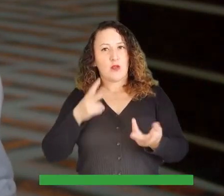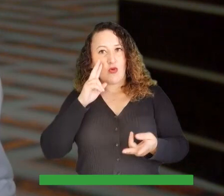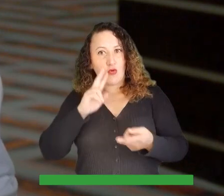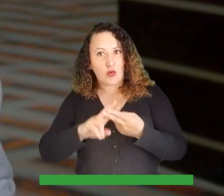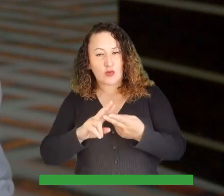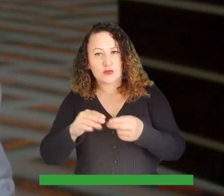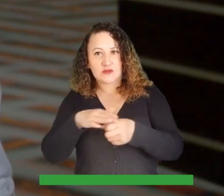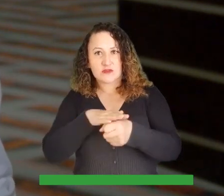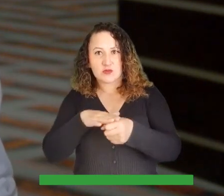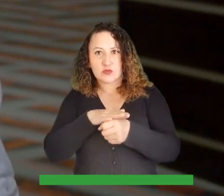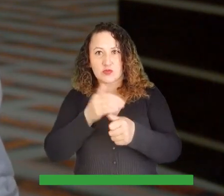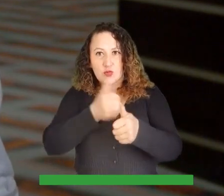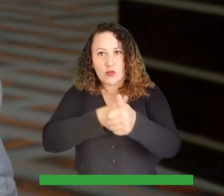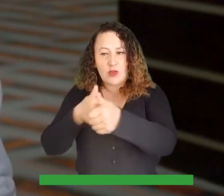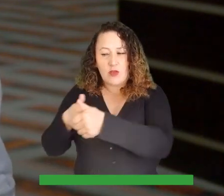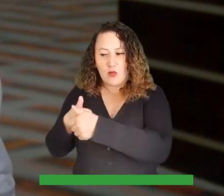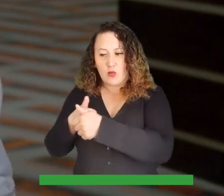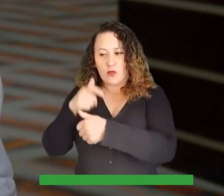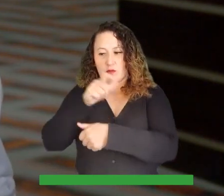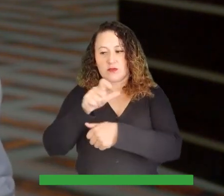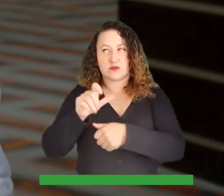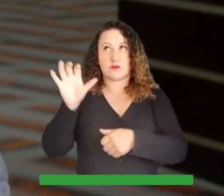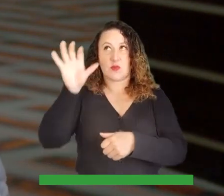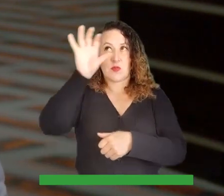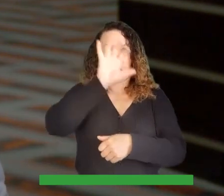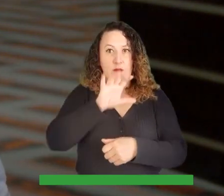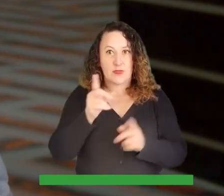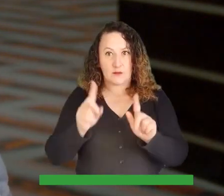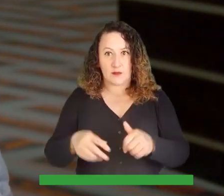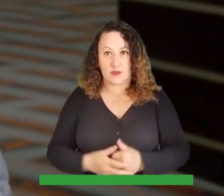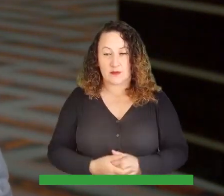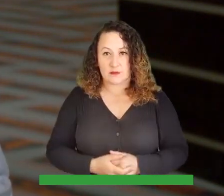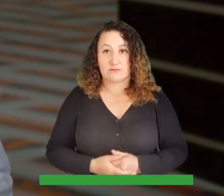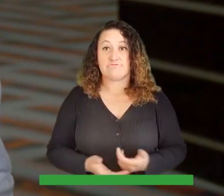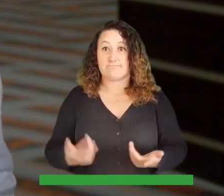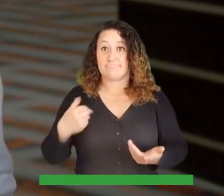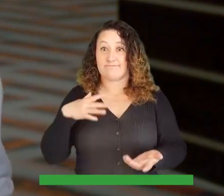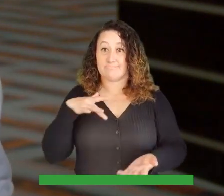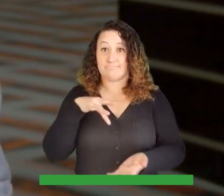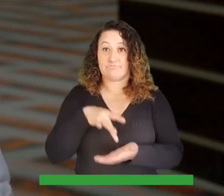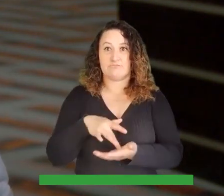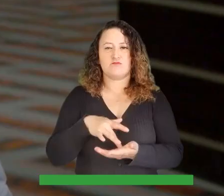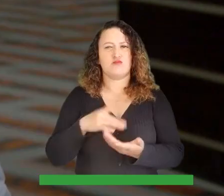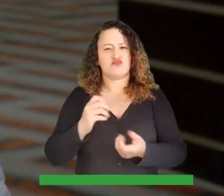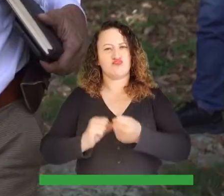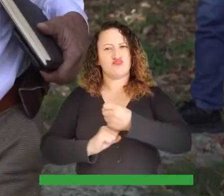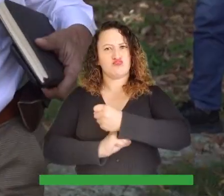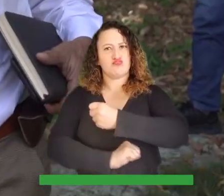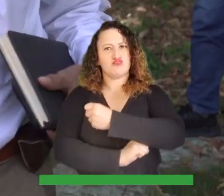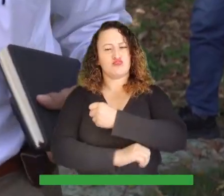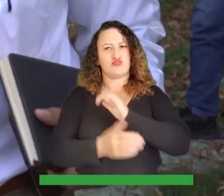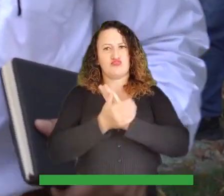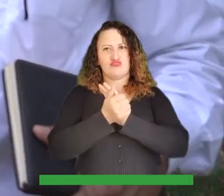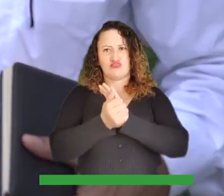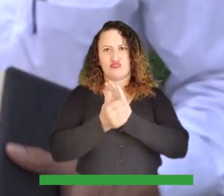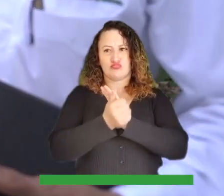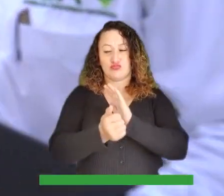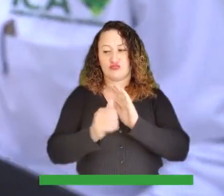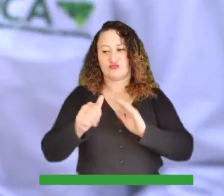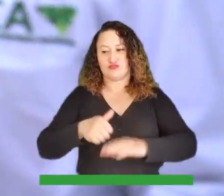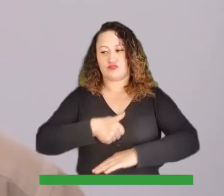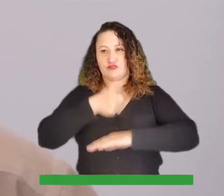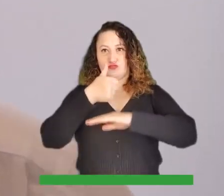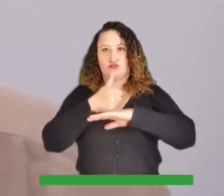las circunstancias y la realidad en la que viven cada una de nuestras regiones. Es por eso que nos encontramos aquí fortaleciendo esas